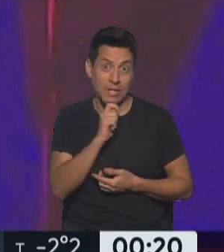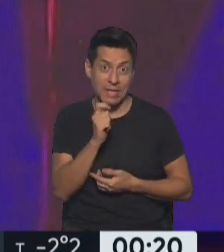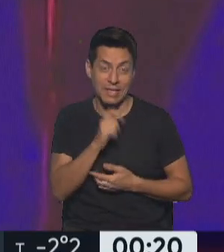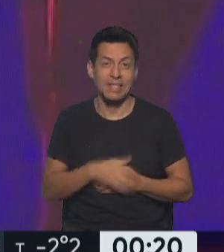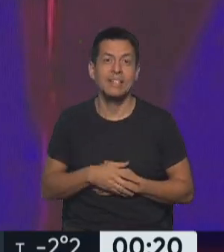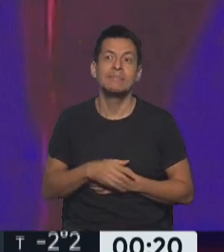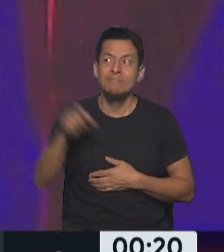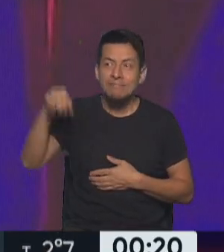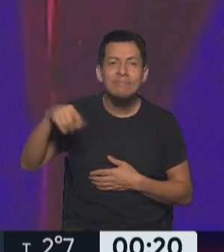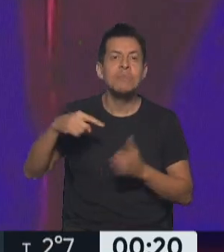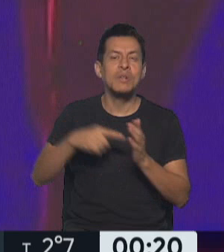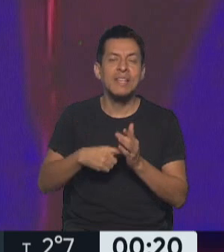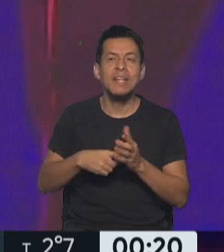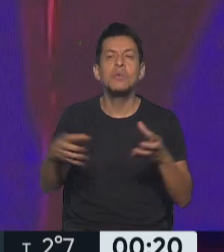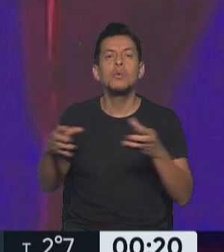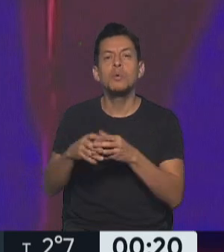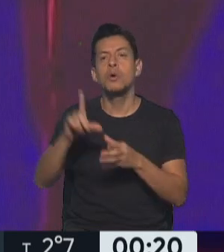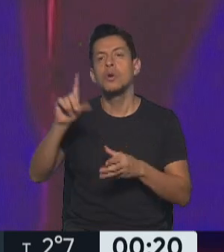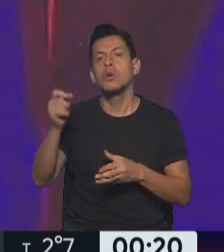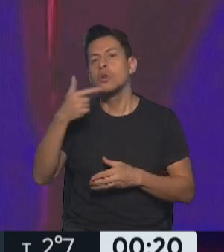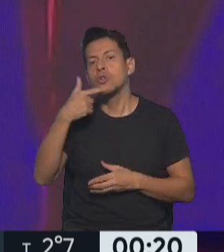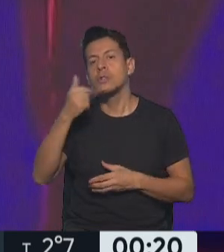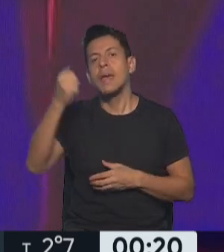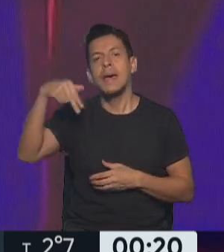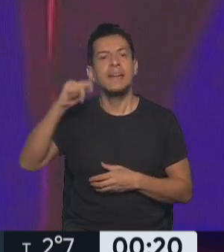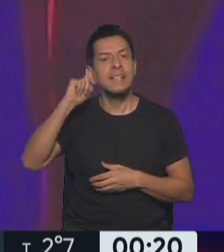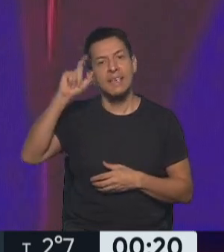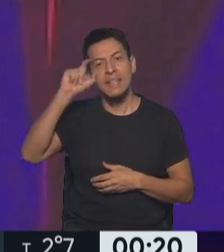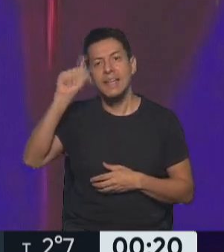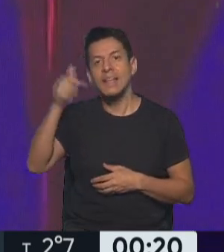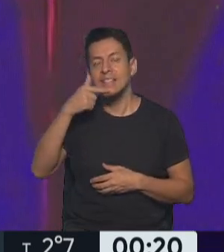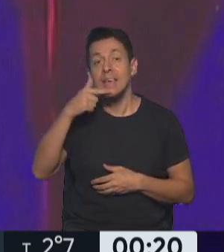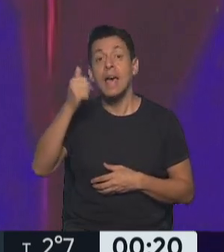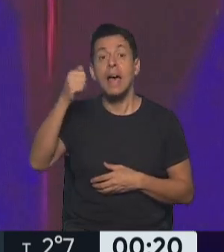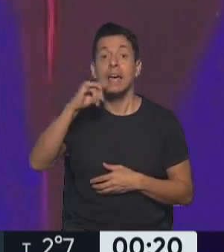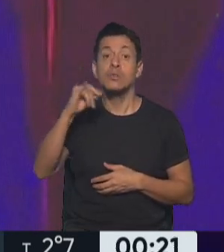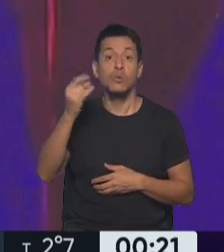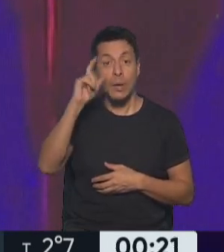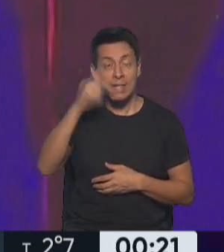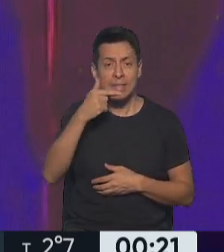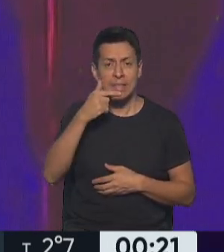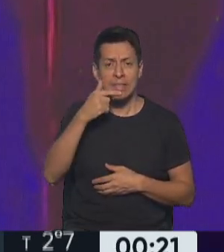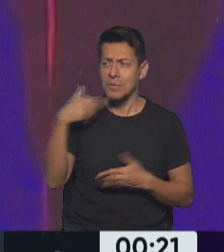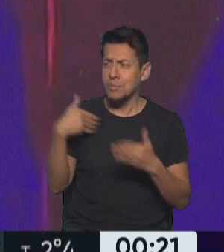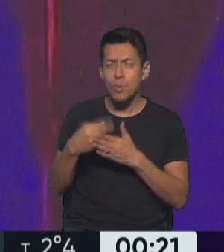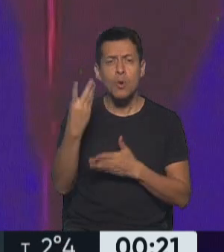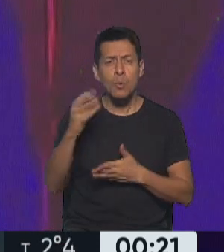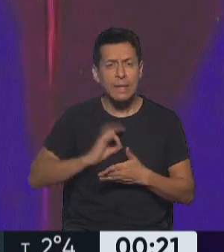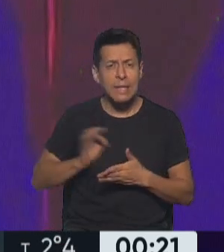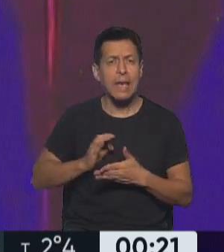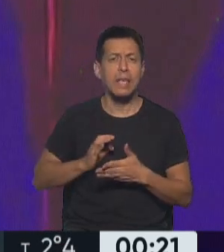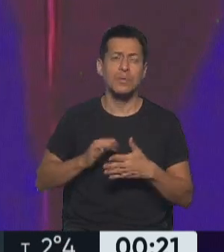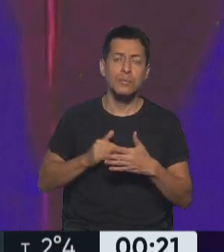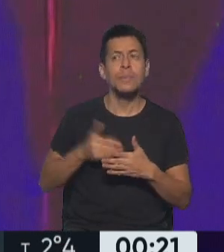tenemos en Buenos Aires, Los Ángeles Azules. 40 años están celebrando. Empezaron en estos días las giras por toda Sudamérica,